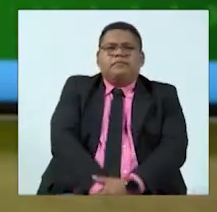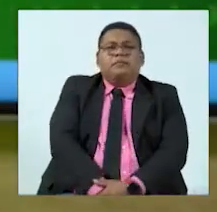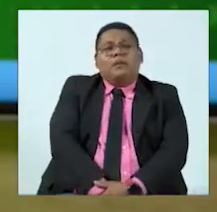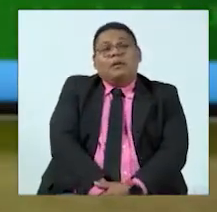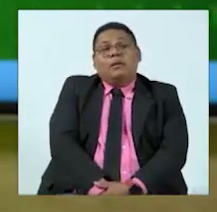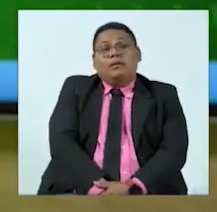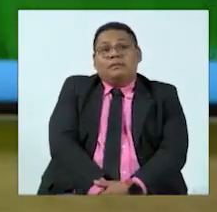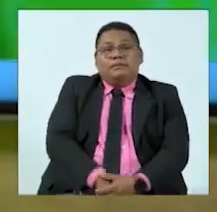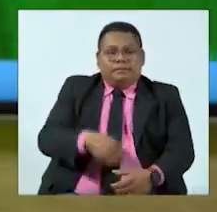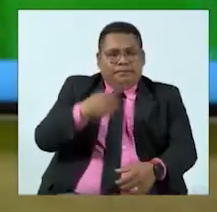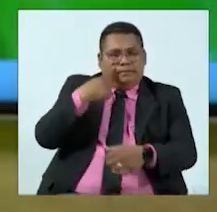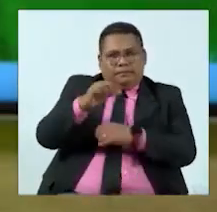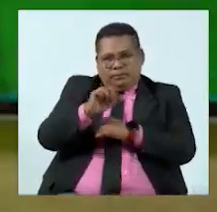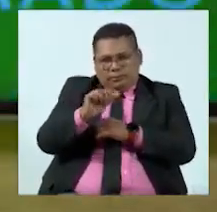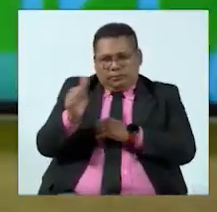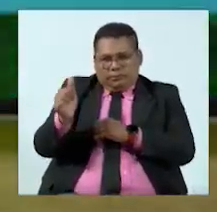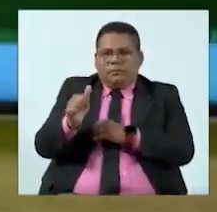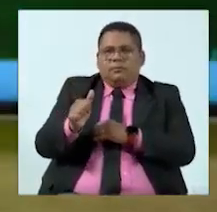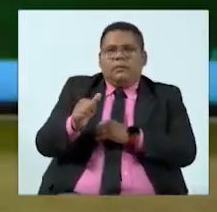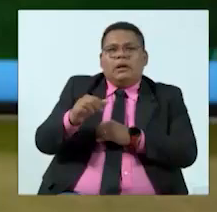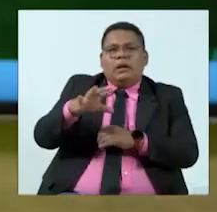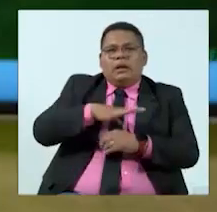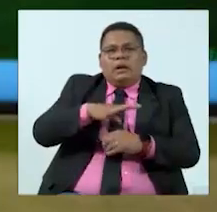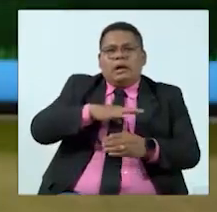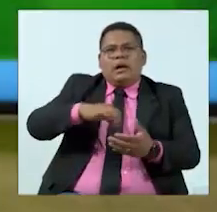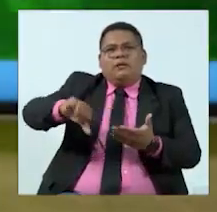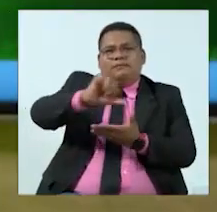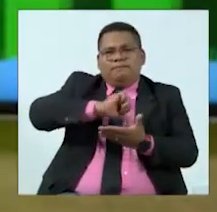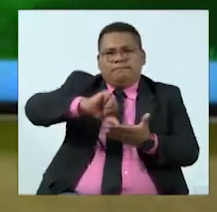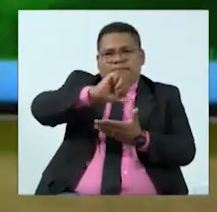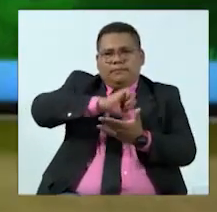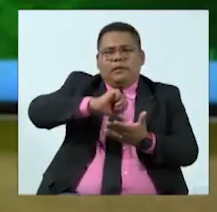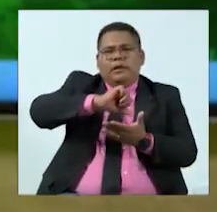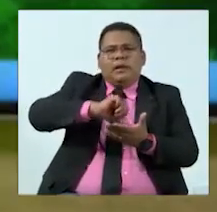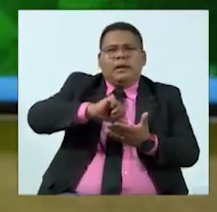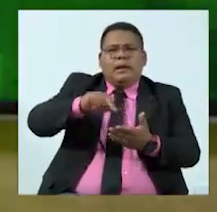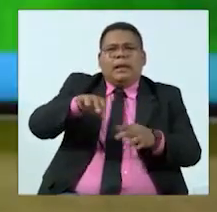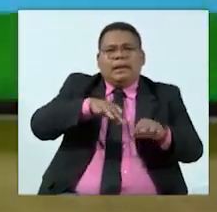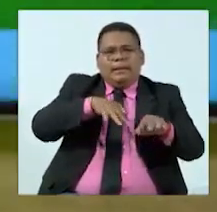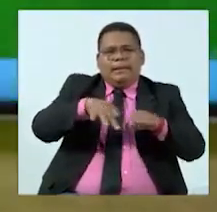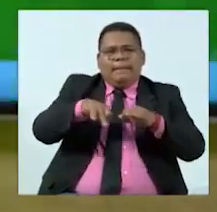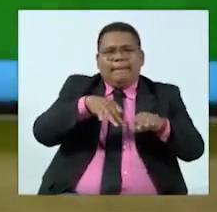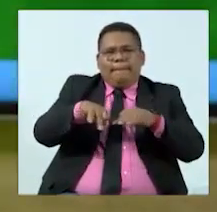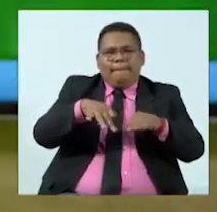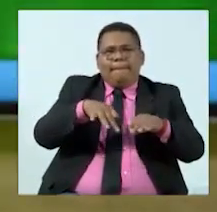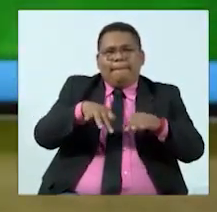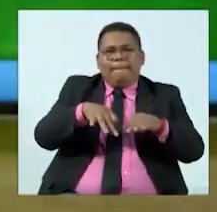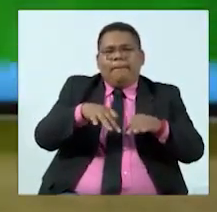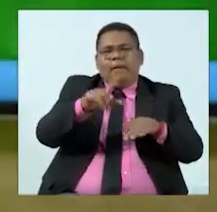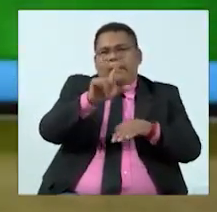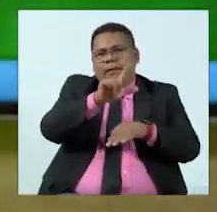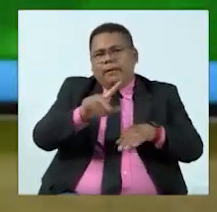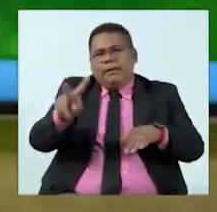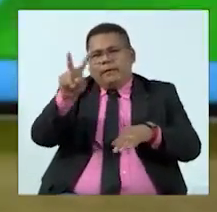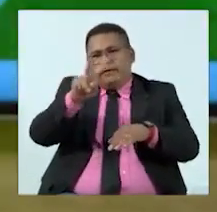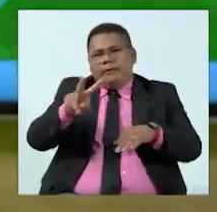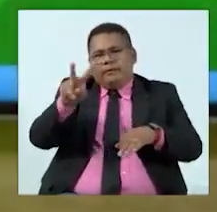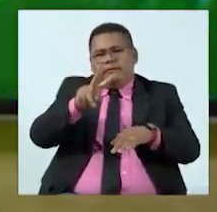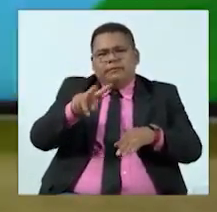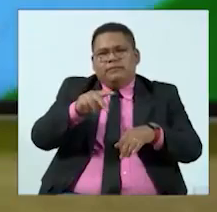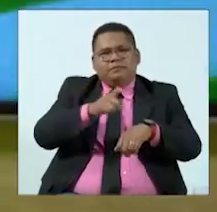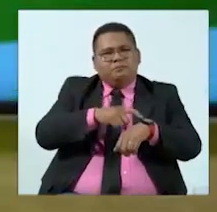Y la otra no este hay unidades de manera muy particular que trabajan en eso sería de lunes a viernes en horario